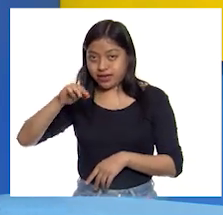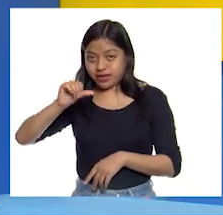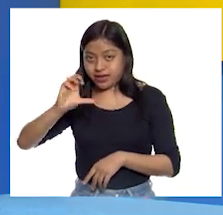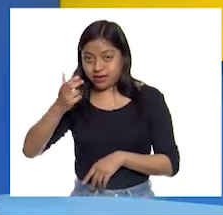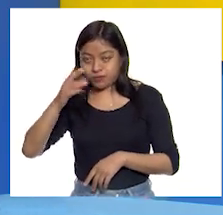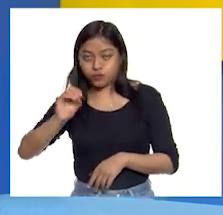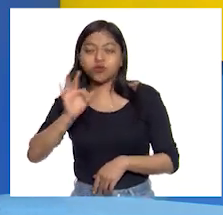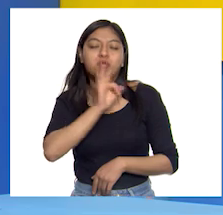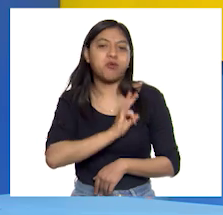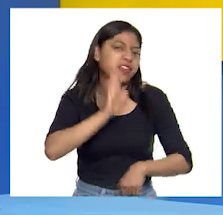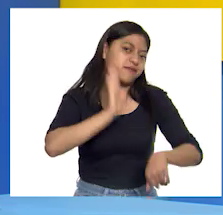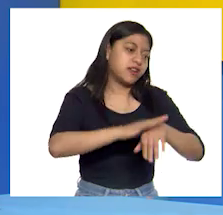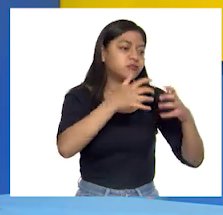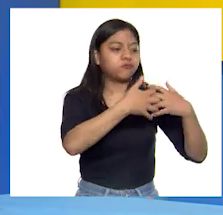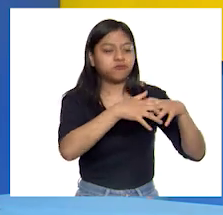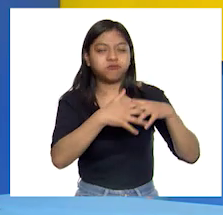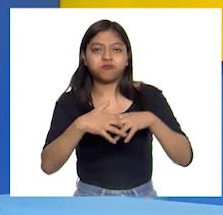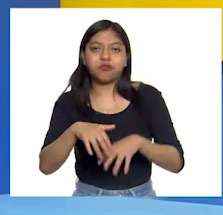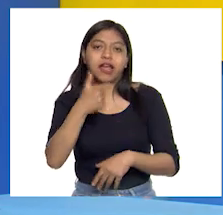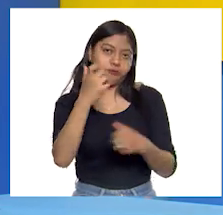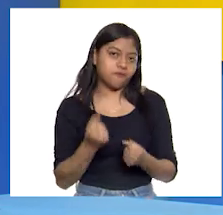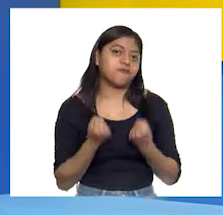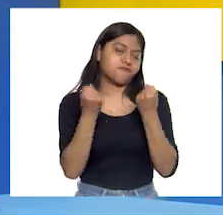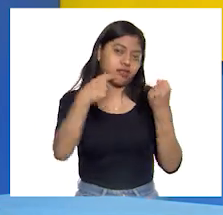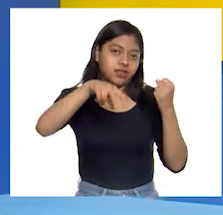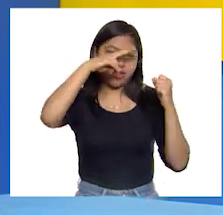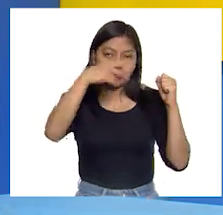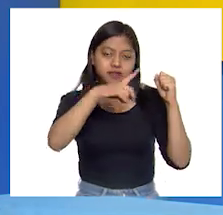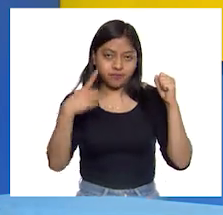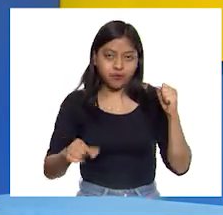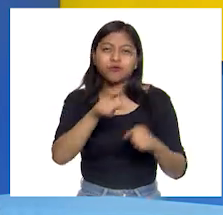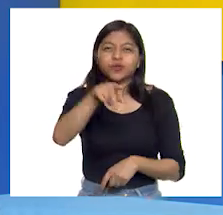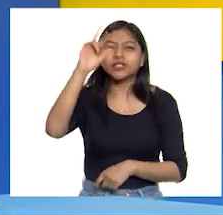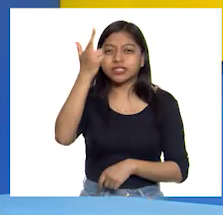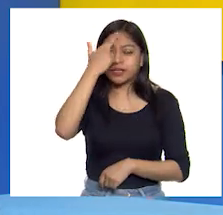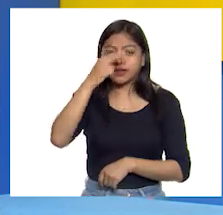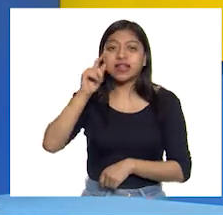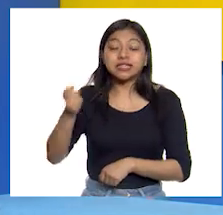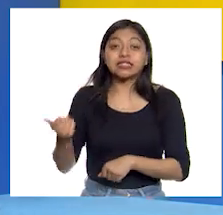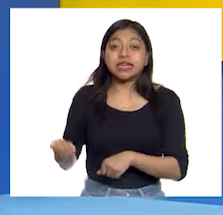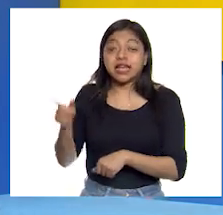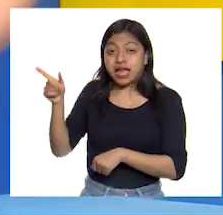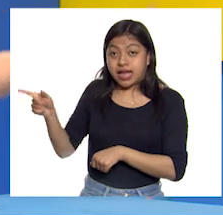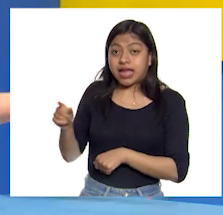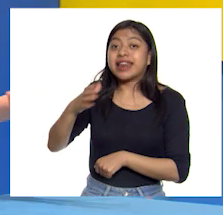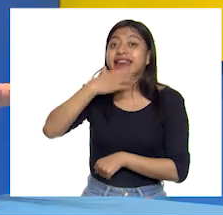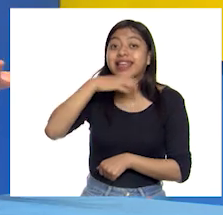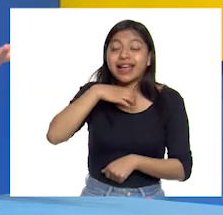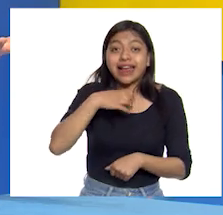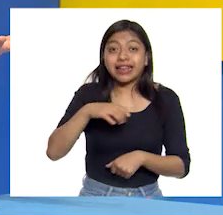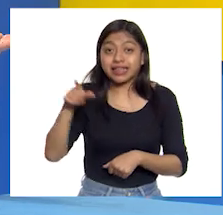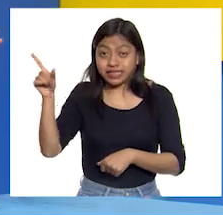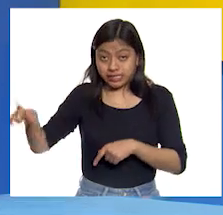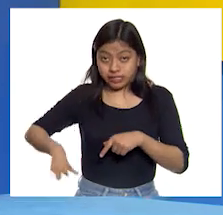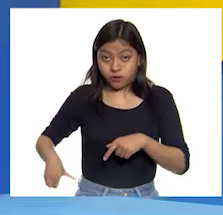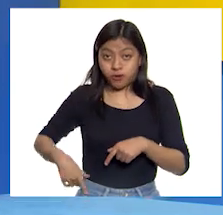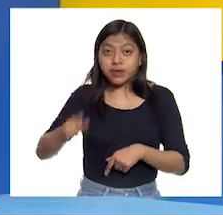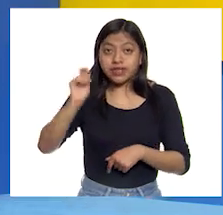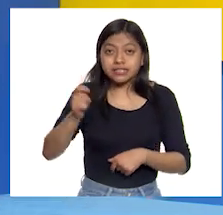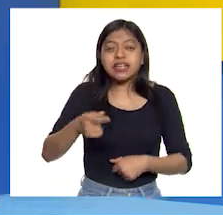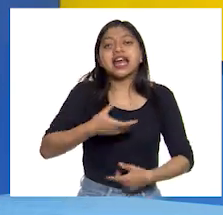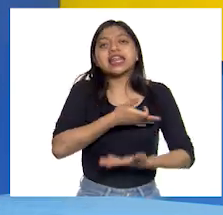Claro, pero y no solo por eso, Jenny, sino también porque desde el gobierno de Lázaro Cárdenas, el proyecto nacional se centró en impulsar el proceso